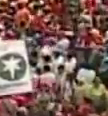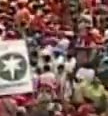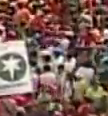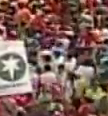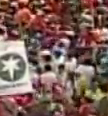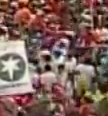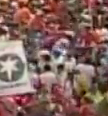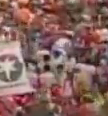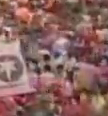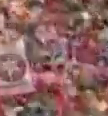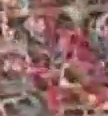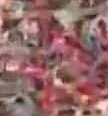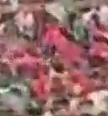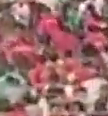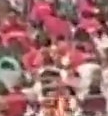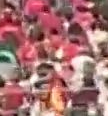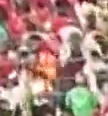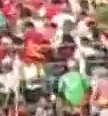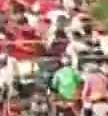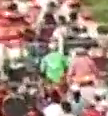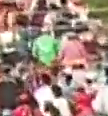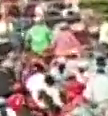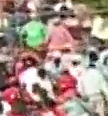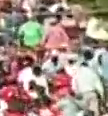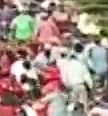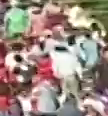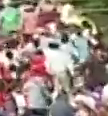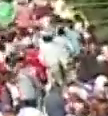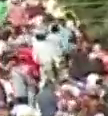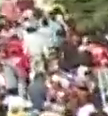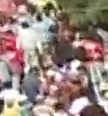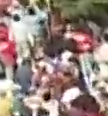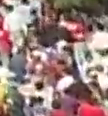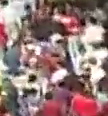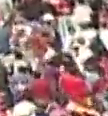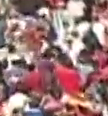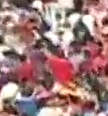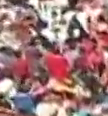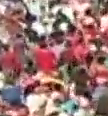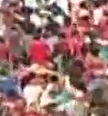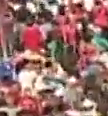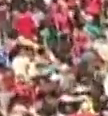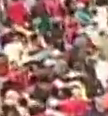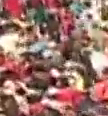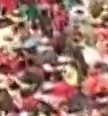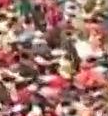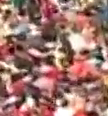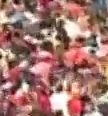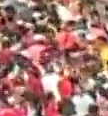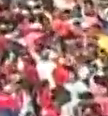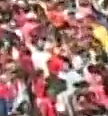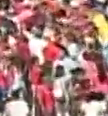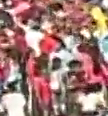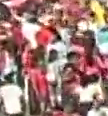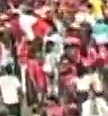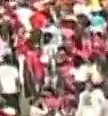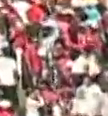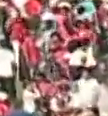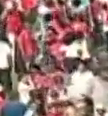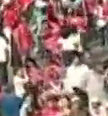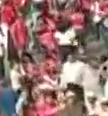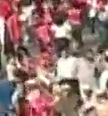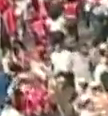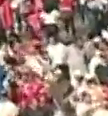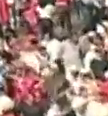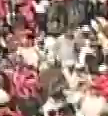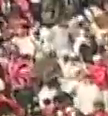hoy recibió a Nicolás Maduro. Quiero señalar rápidamente acerca de los anuncios que él comentará el día de hoy, y es que desde